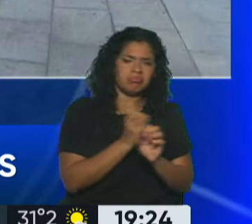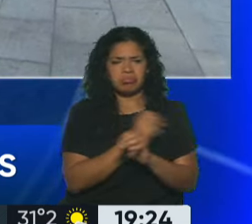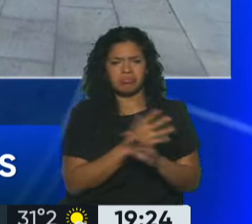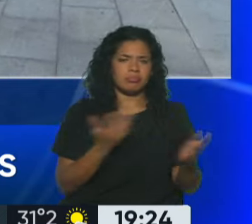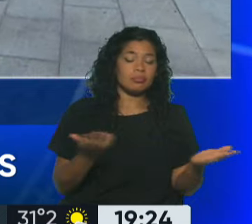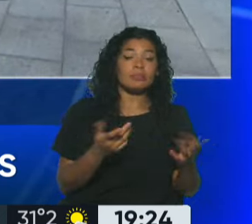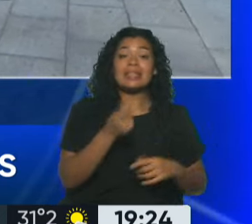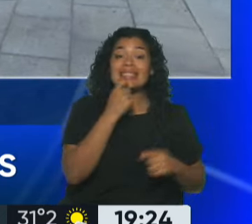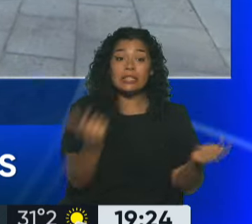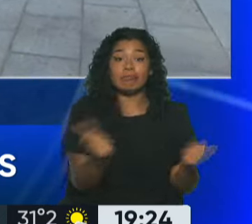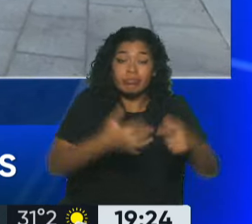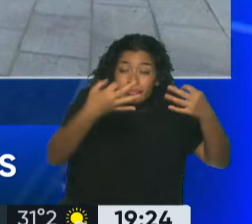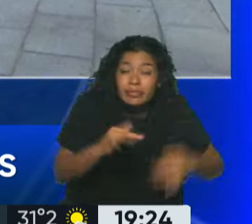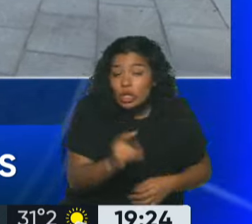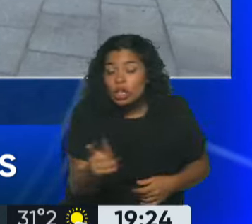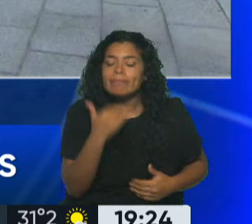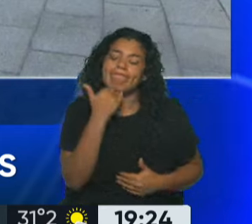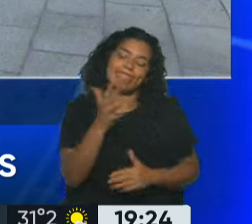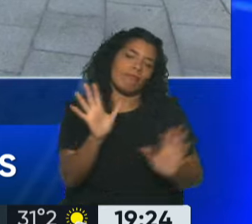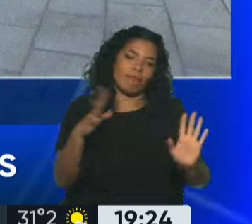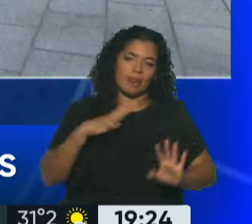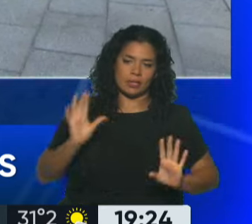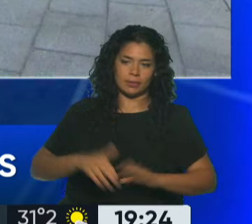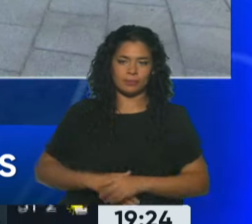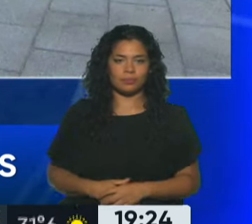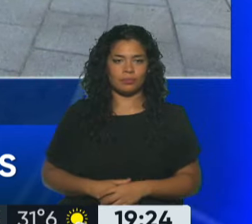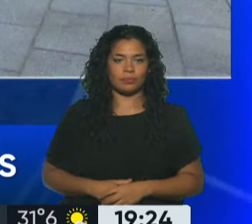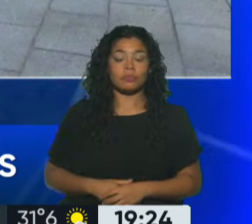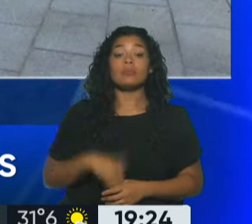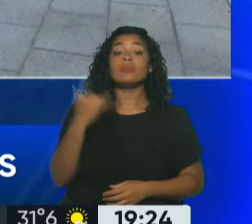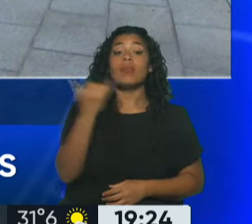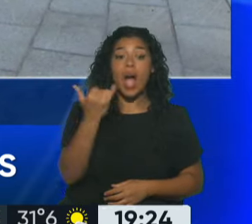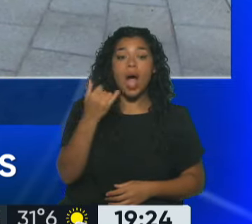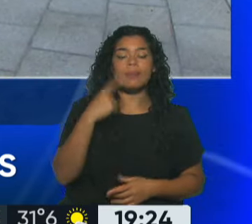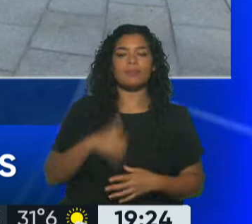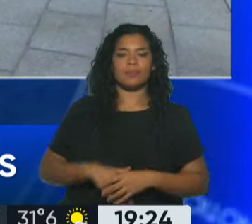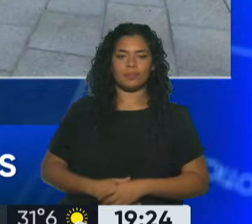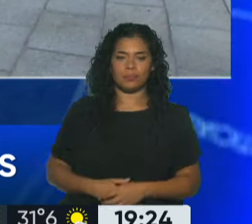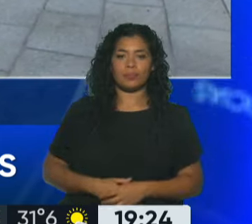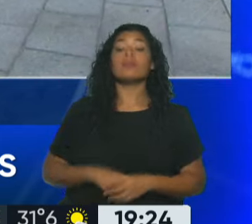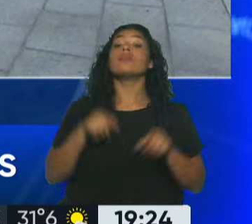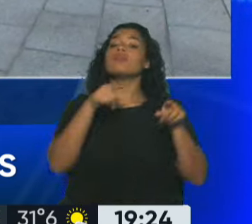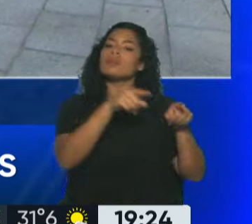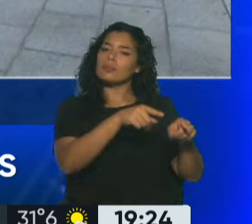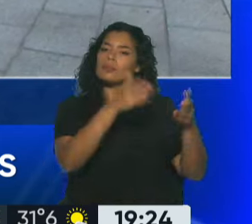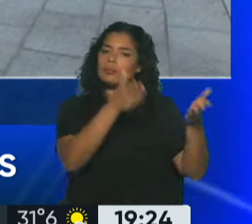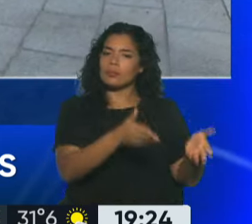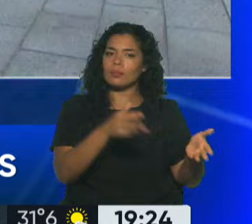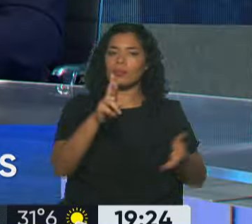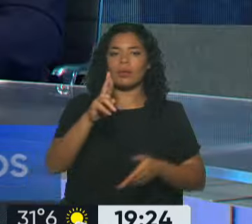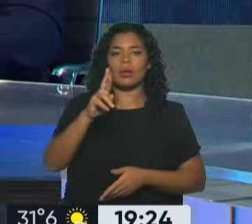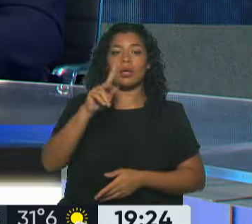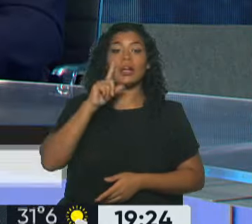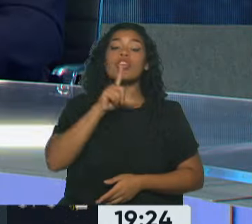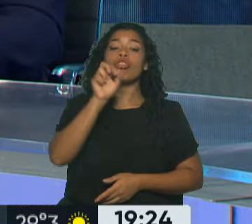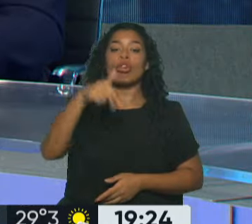se juntaron o no lo sé, ninguno me ha dicho que se juntó con el otro. ¿Va a haber confluencia de ambos bloques finalmente? Aquí Cristian Ritondo, el jefe de bancada del PRO, en el